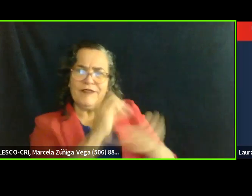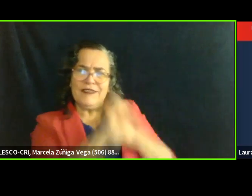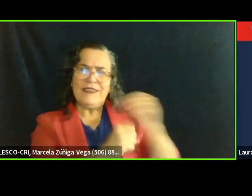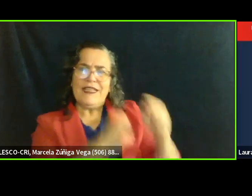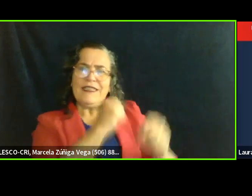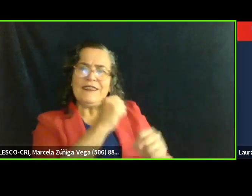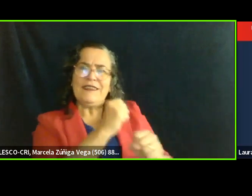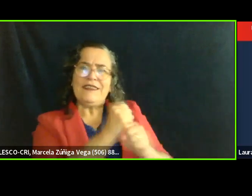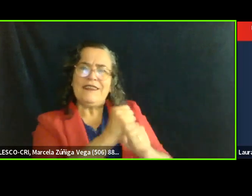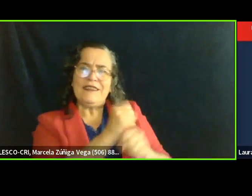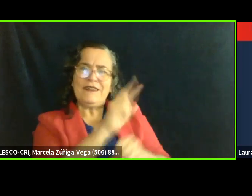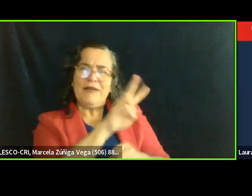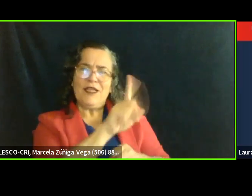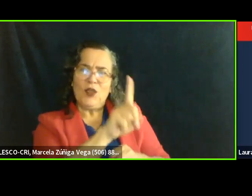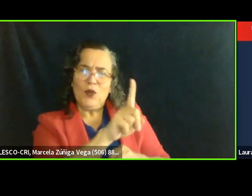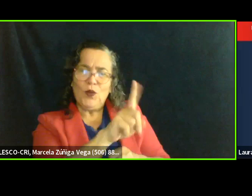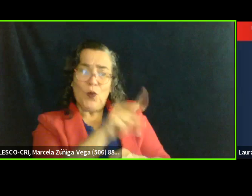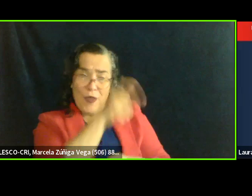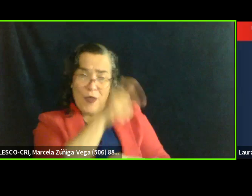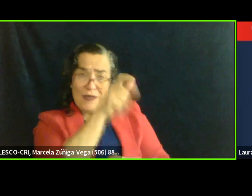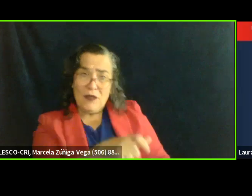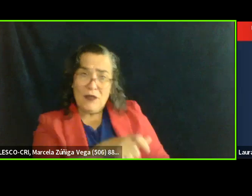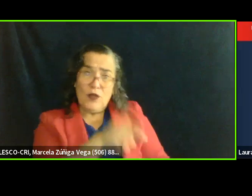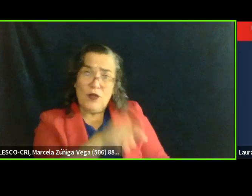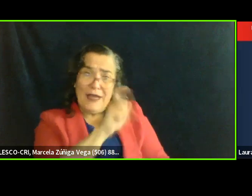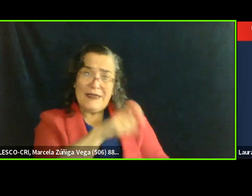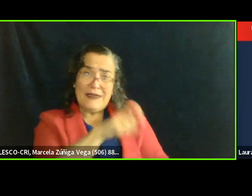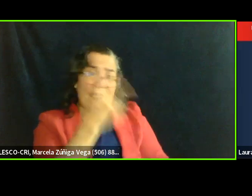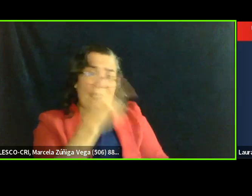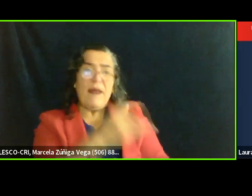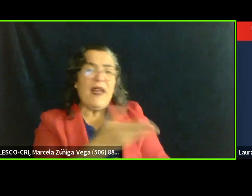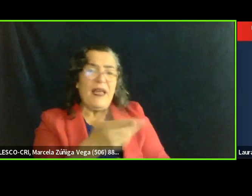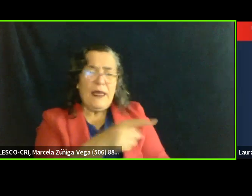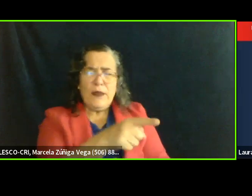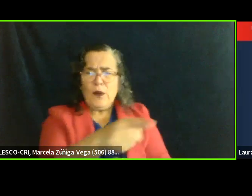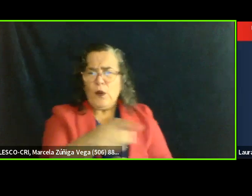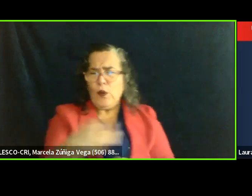se necesita para responder a tantas